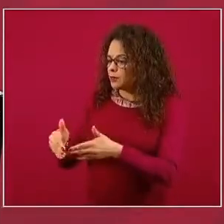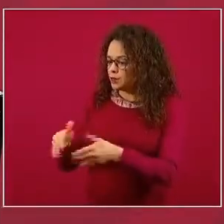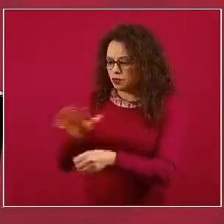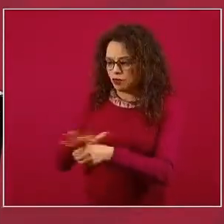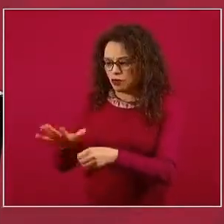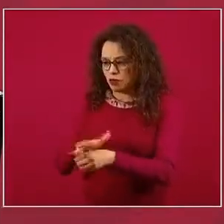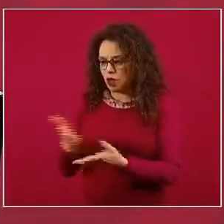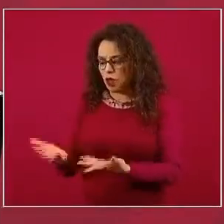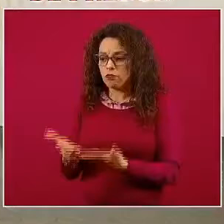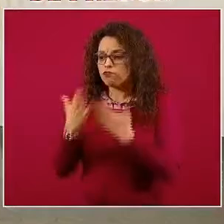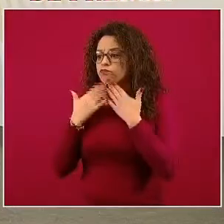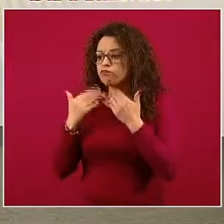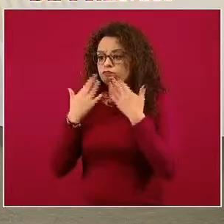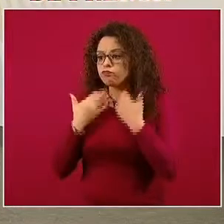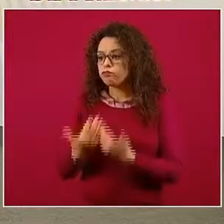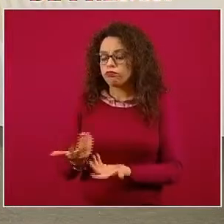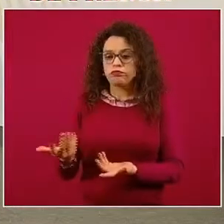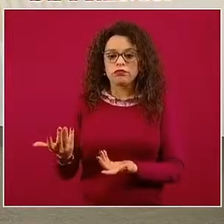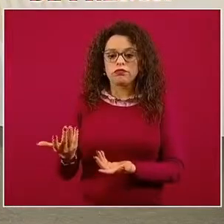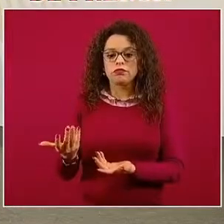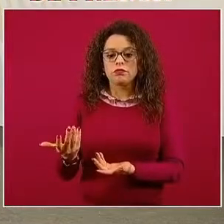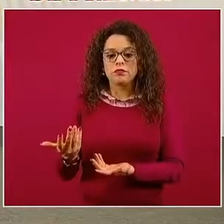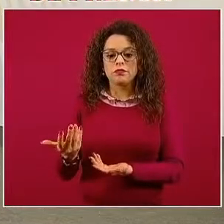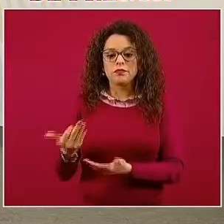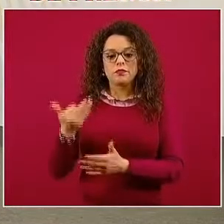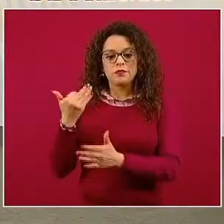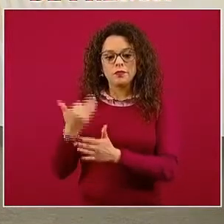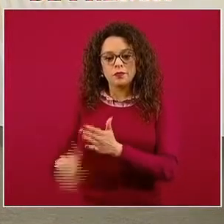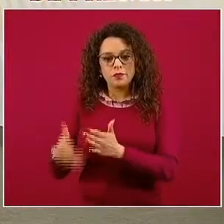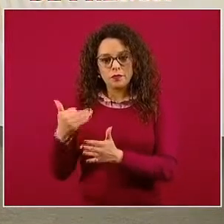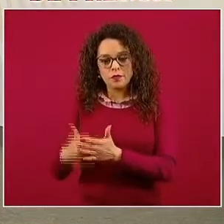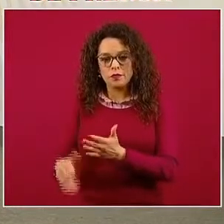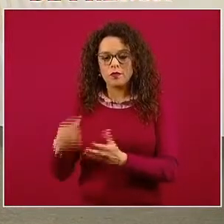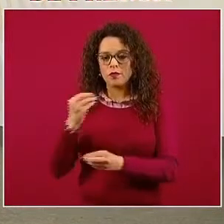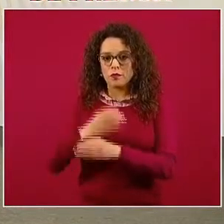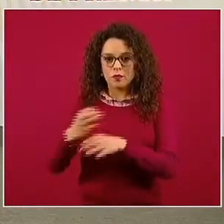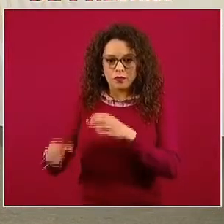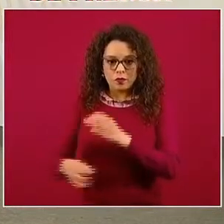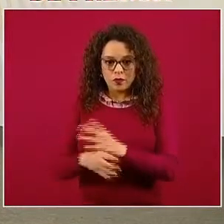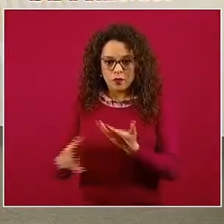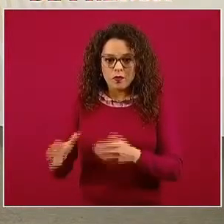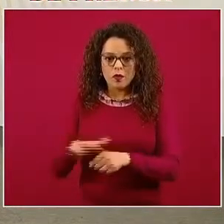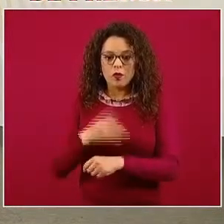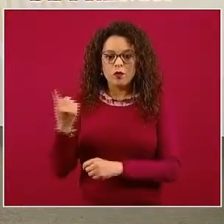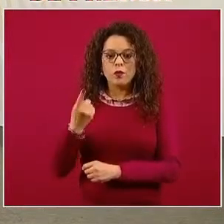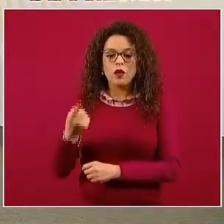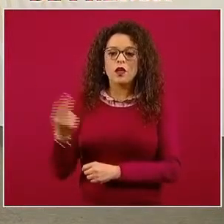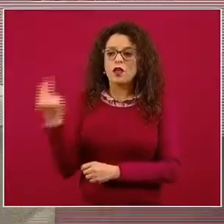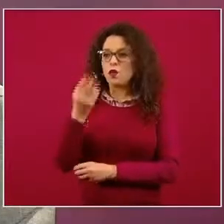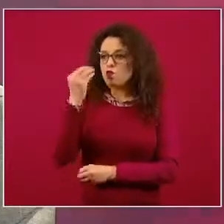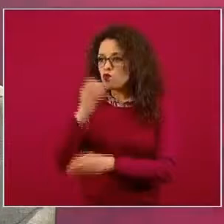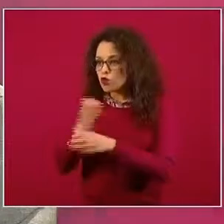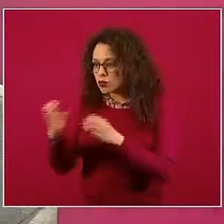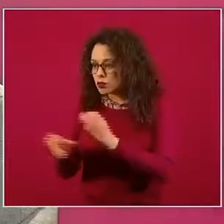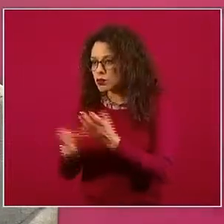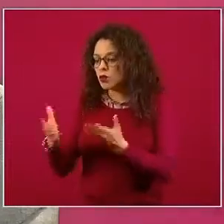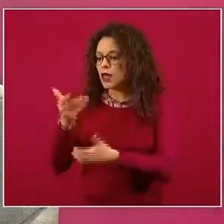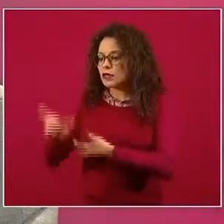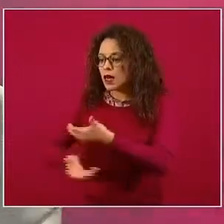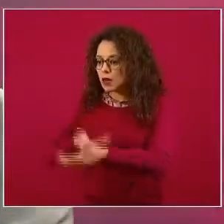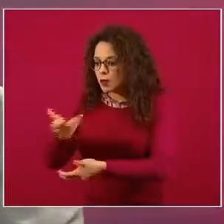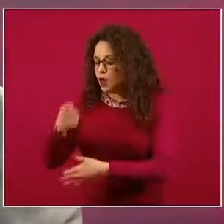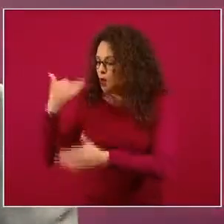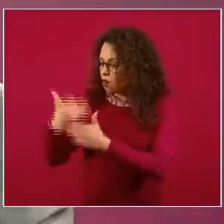de recursos porque faltan en forma absoluta o porque hay un exceso de demanda de ciertos